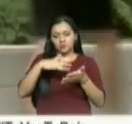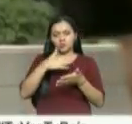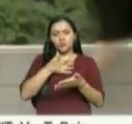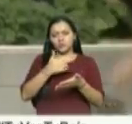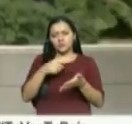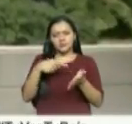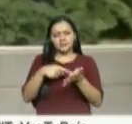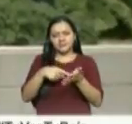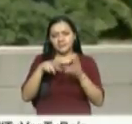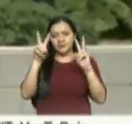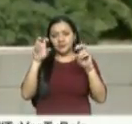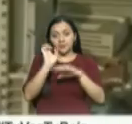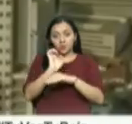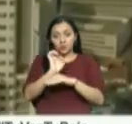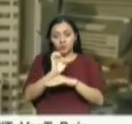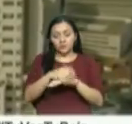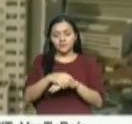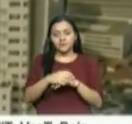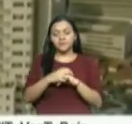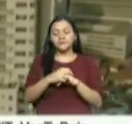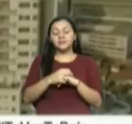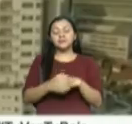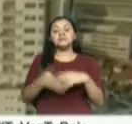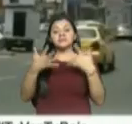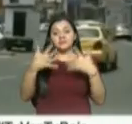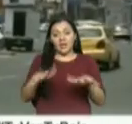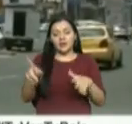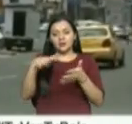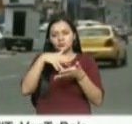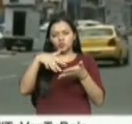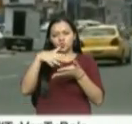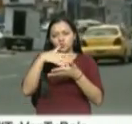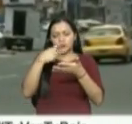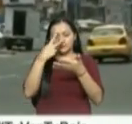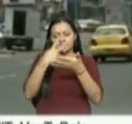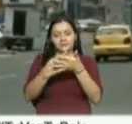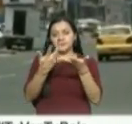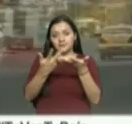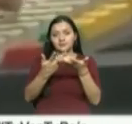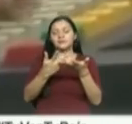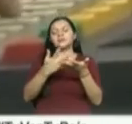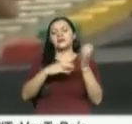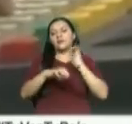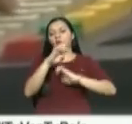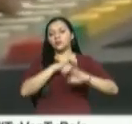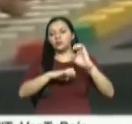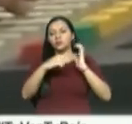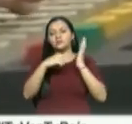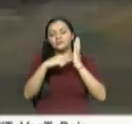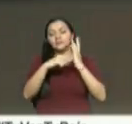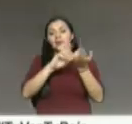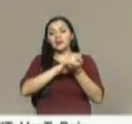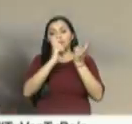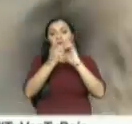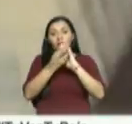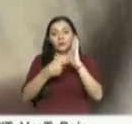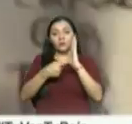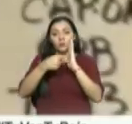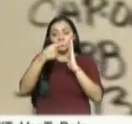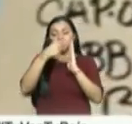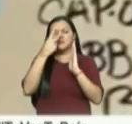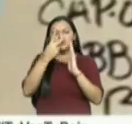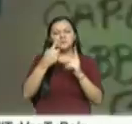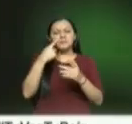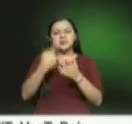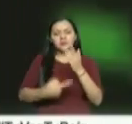Caribe, CEPAL. De acuerdo a este estudio, las reformas tributarias implementadas en los últimos años se han visto